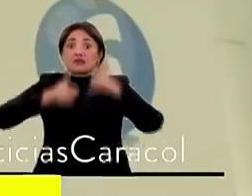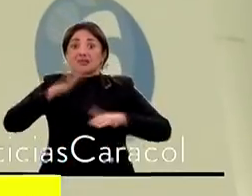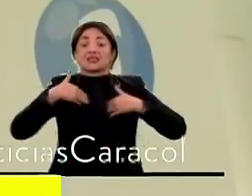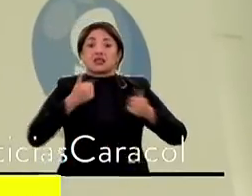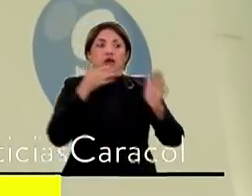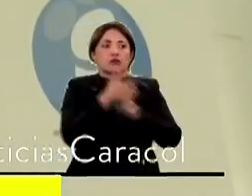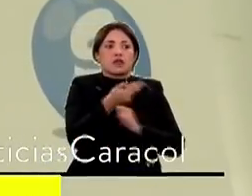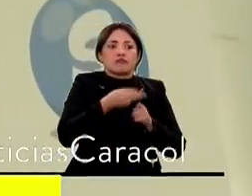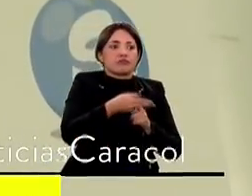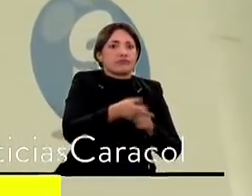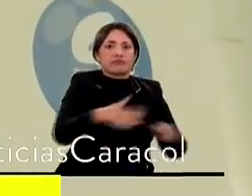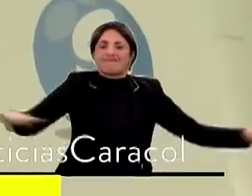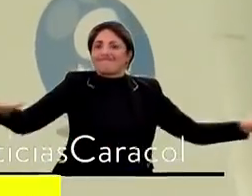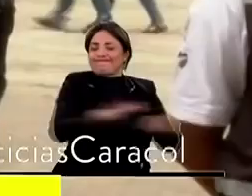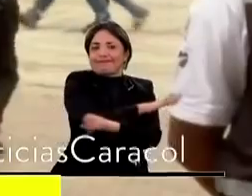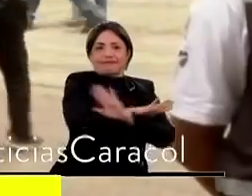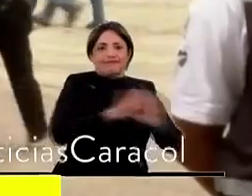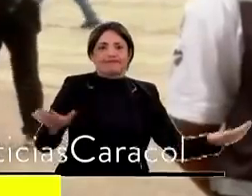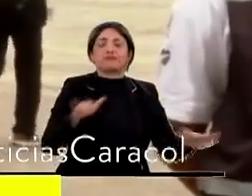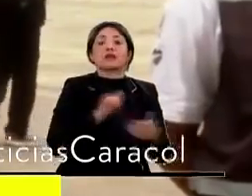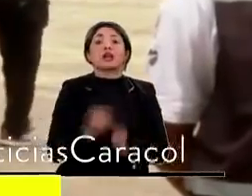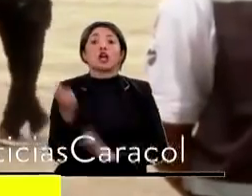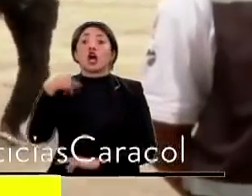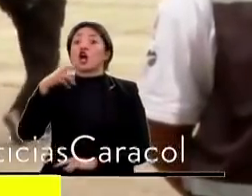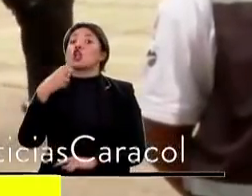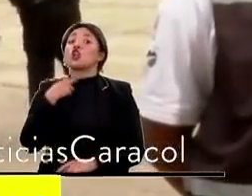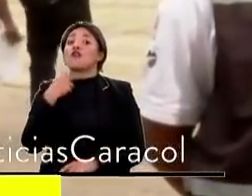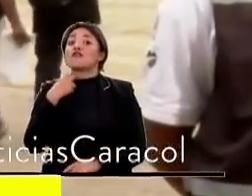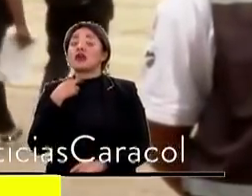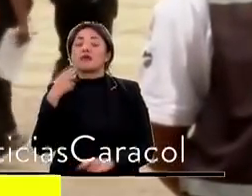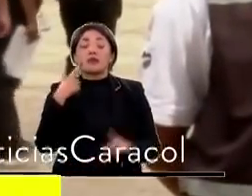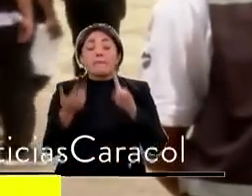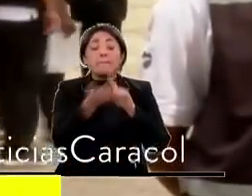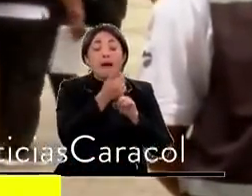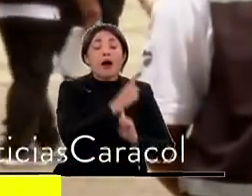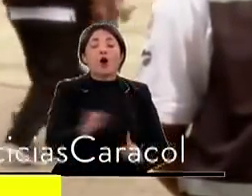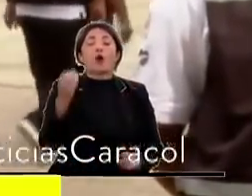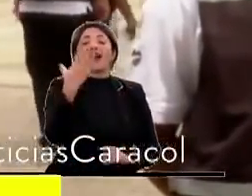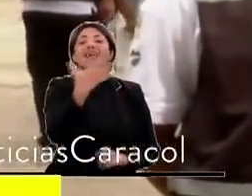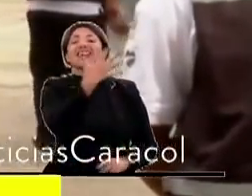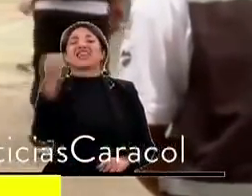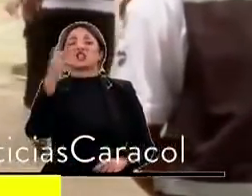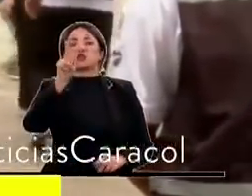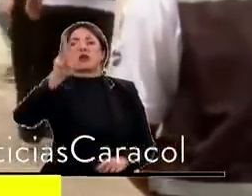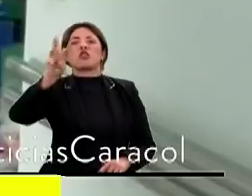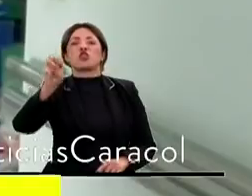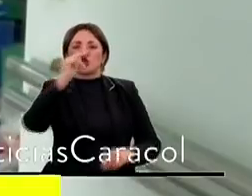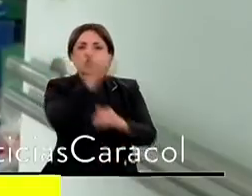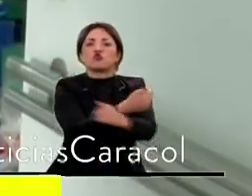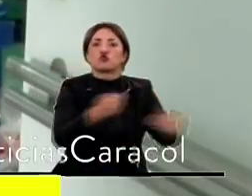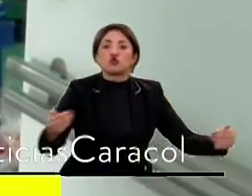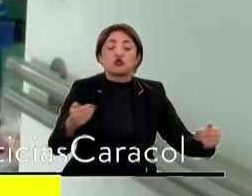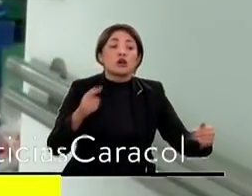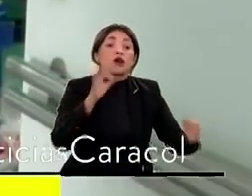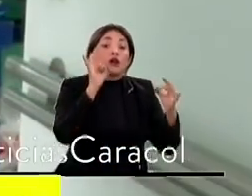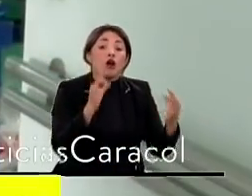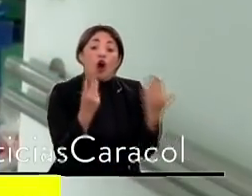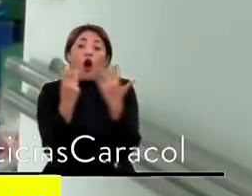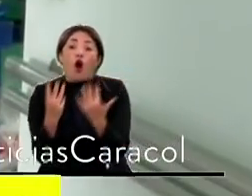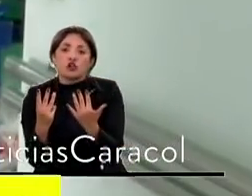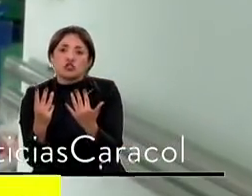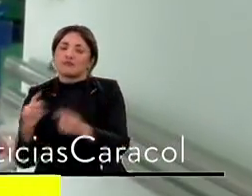del colapso. En el mes de noviembre tuvimos diagnosticados con el virus 528 niños, de los cuales 8